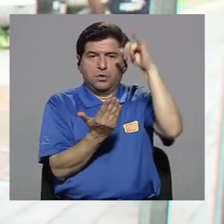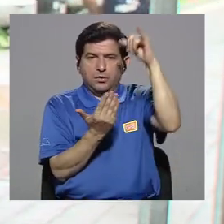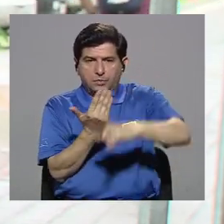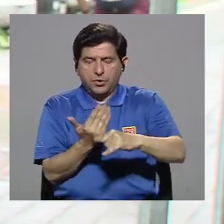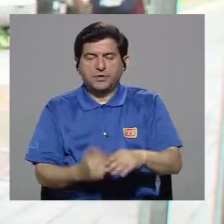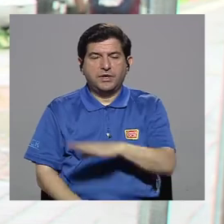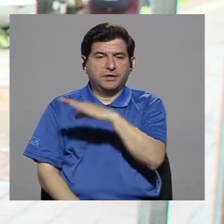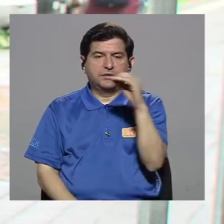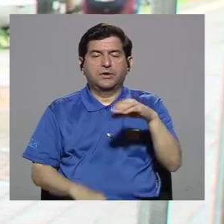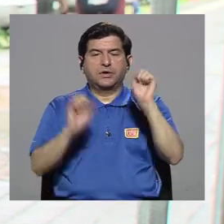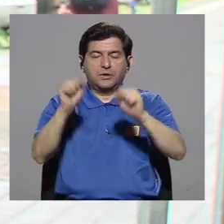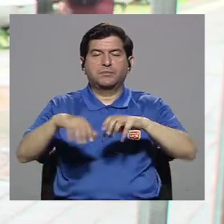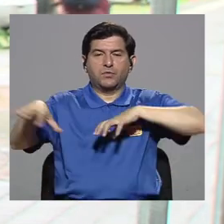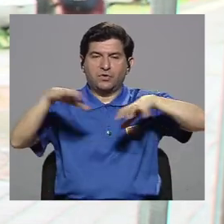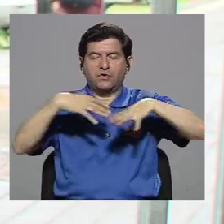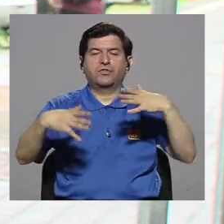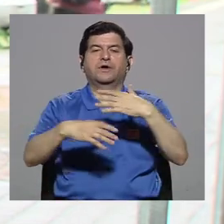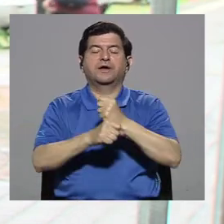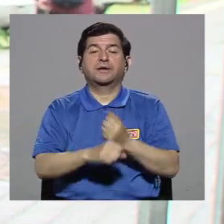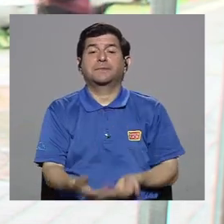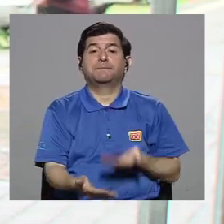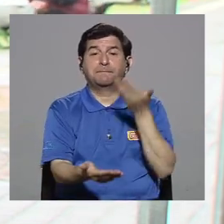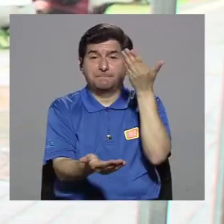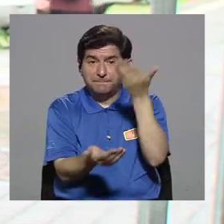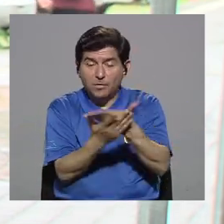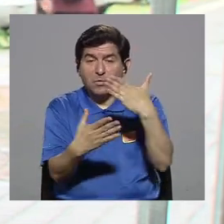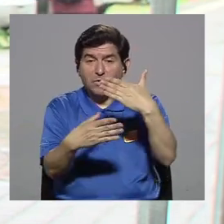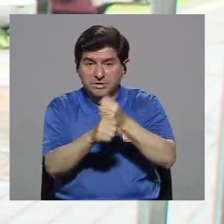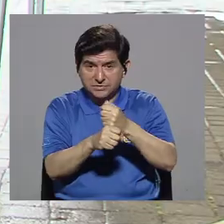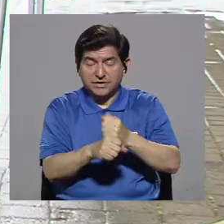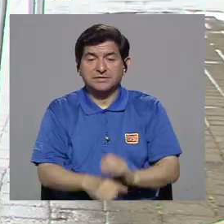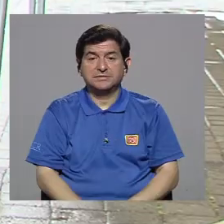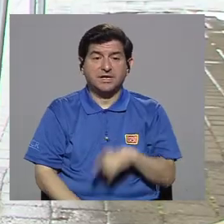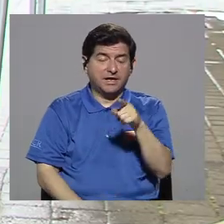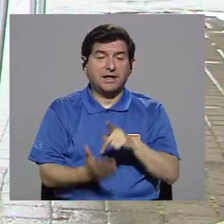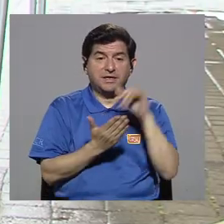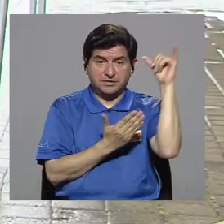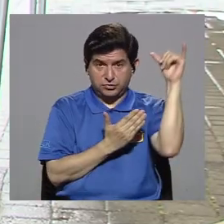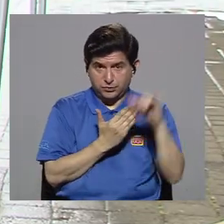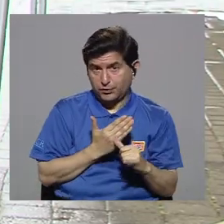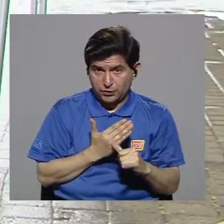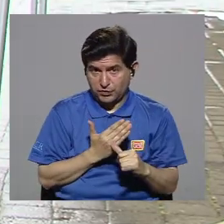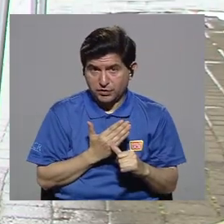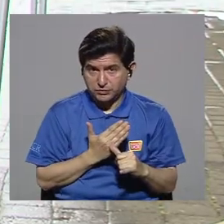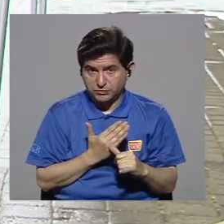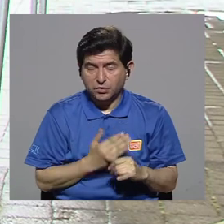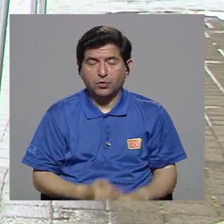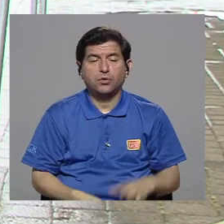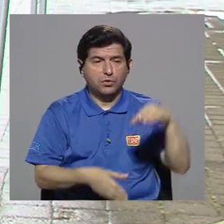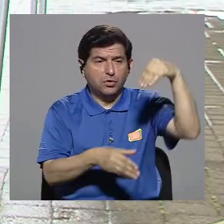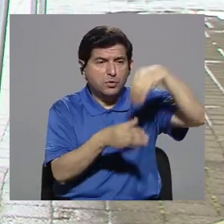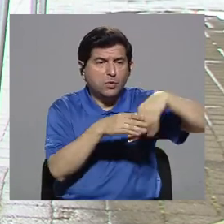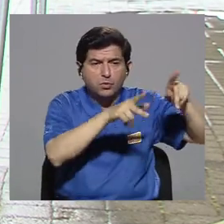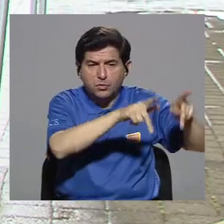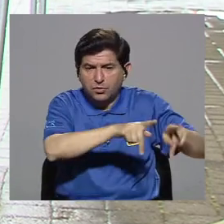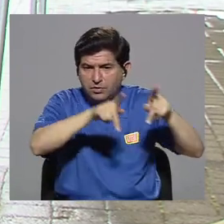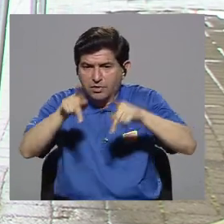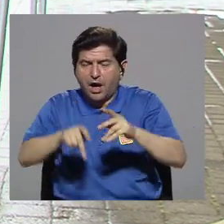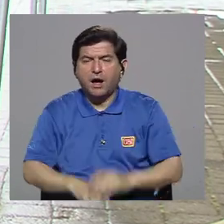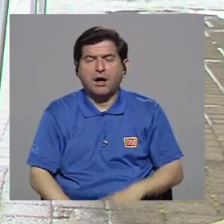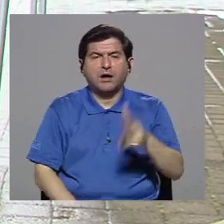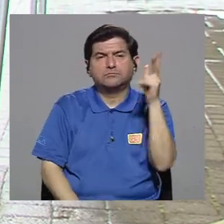una propuesta de proyecto y llevarlas a la acción. La propuesta de realizar estos proyectos